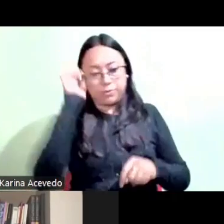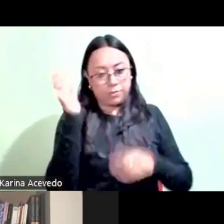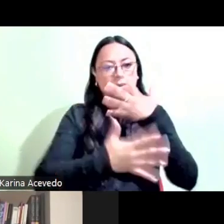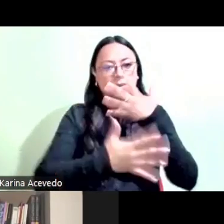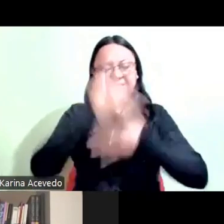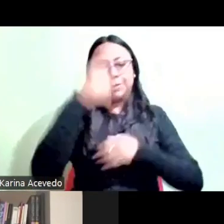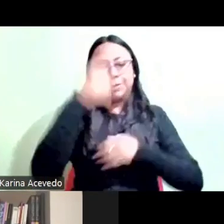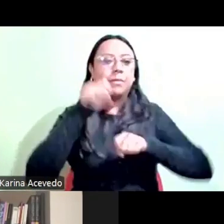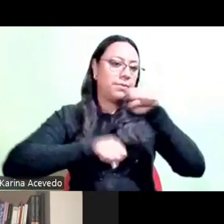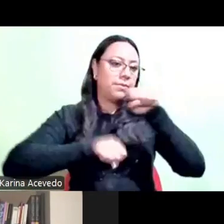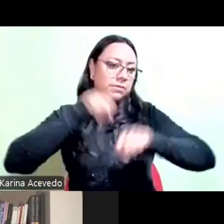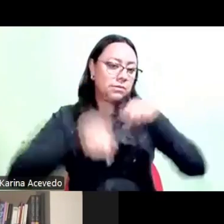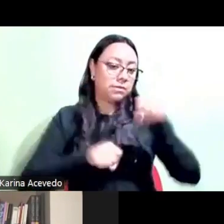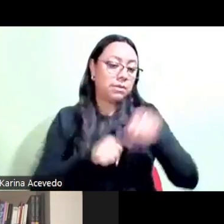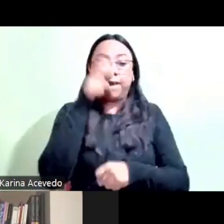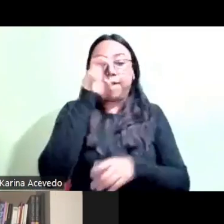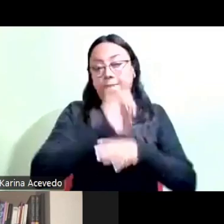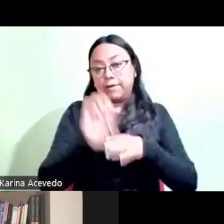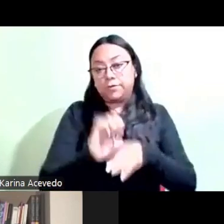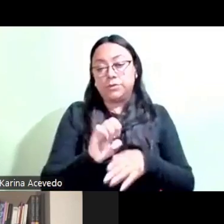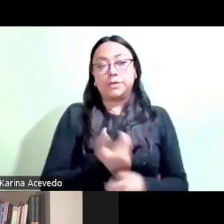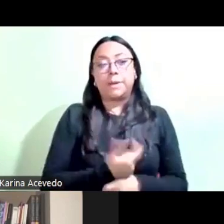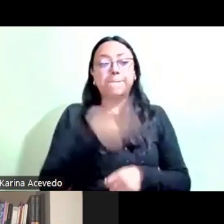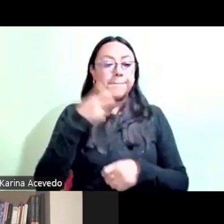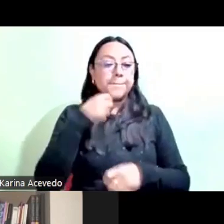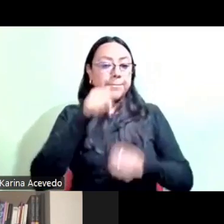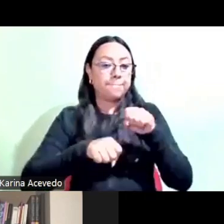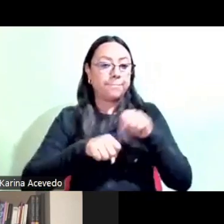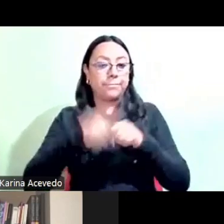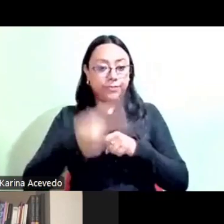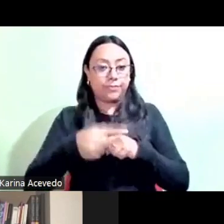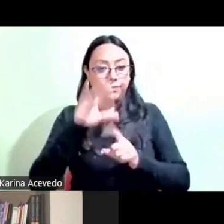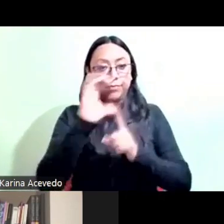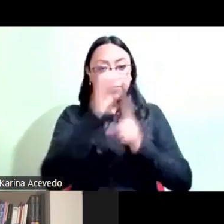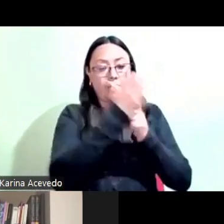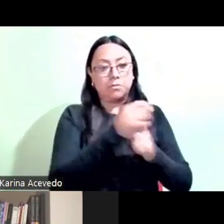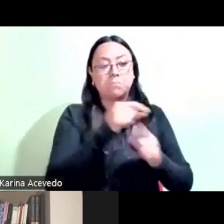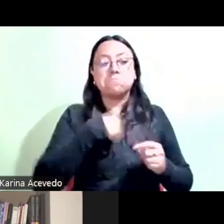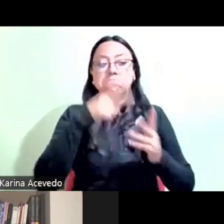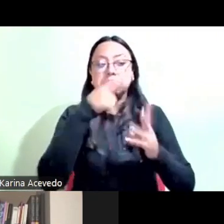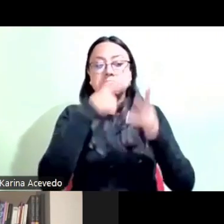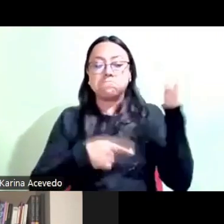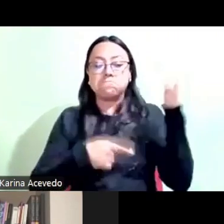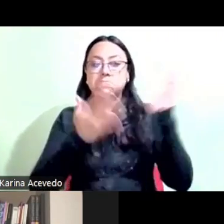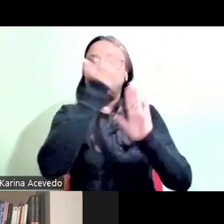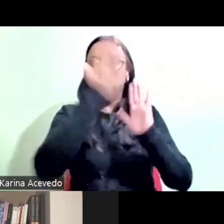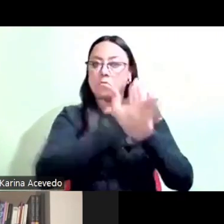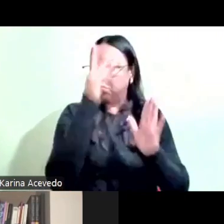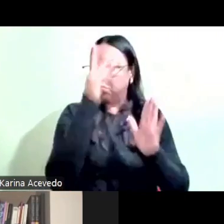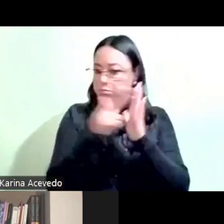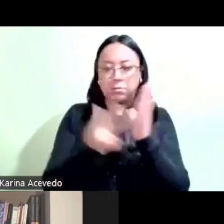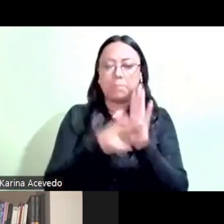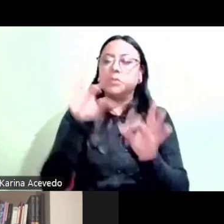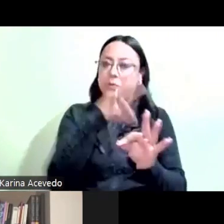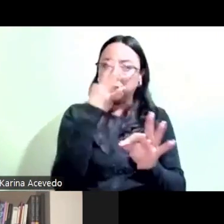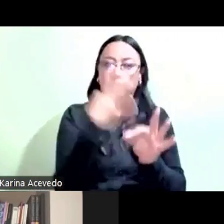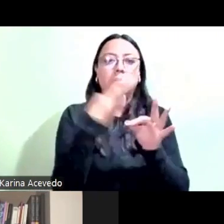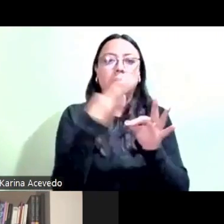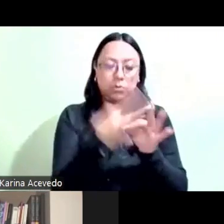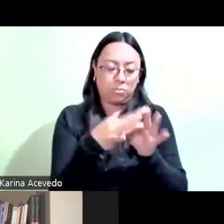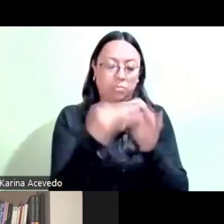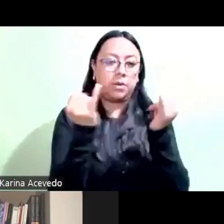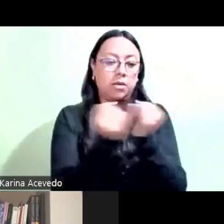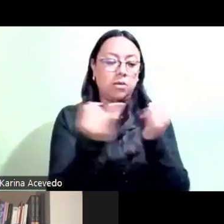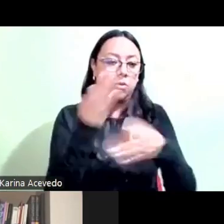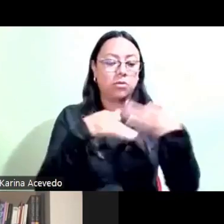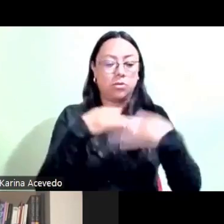esta dictaminadora considera que la misma observa las disposiciones del reglamento de construcciones vigente, así como las contenidas en el